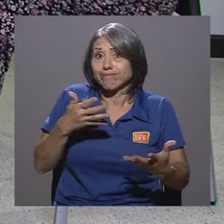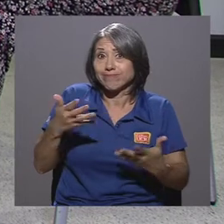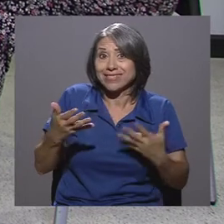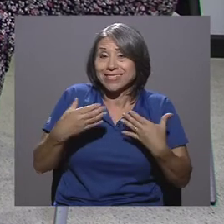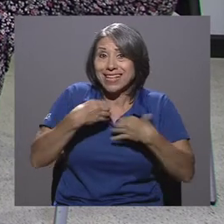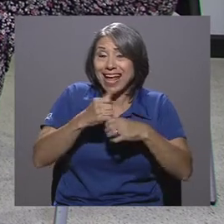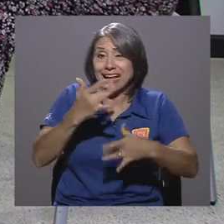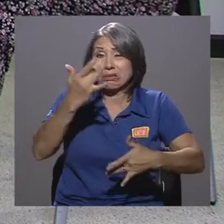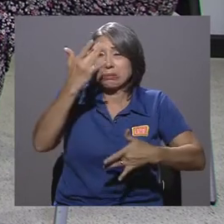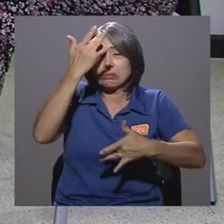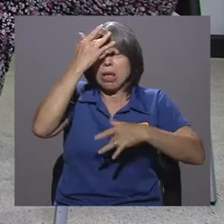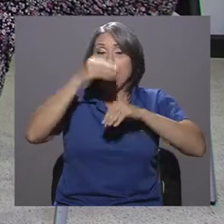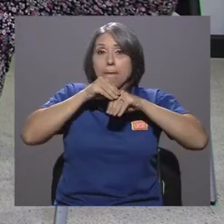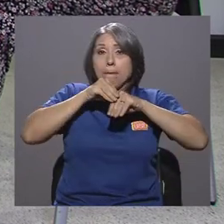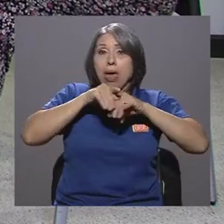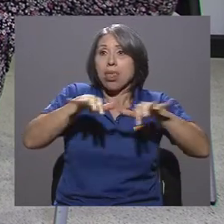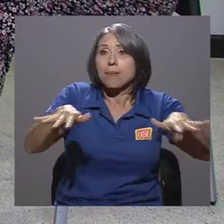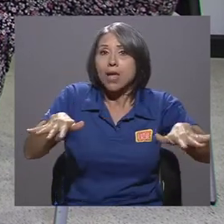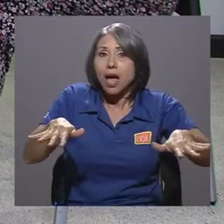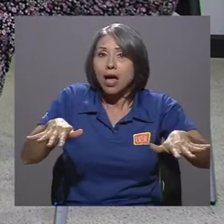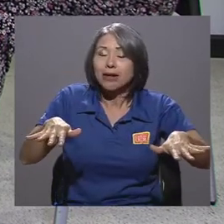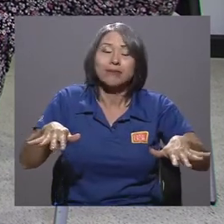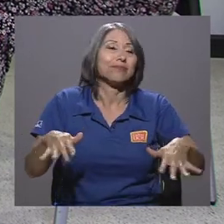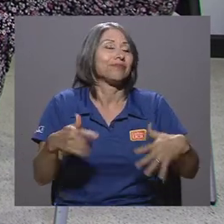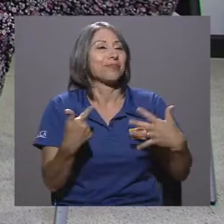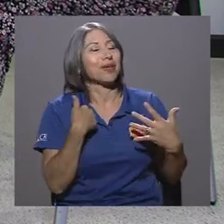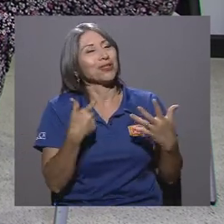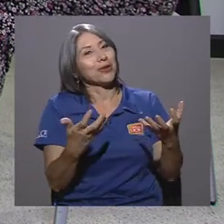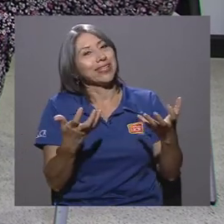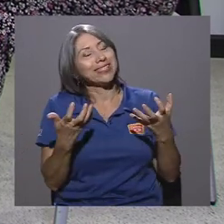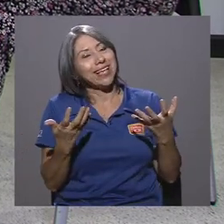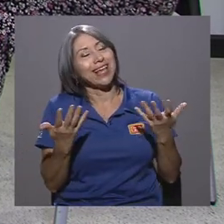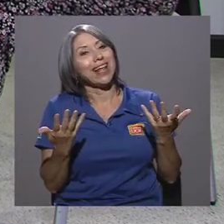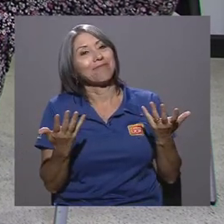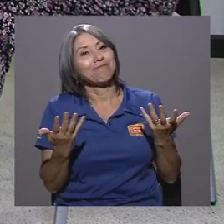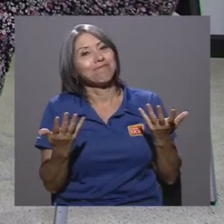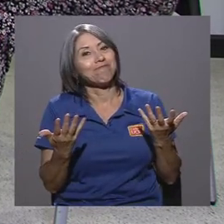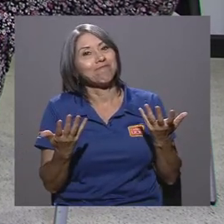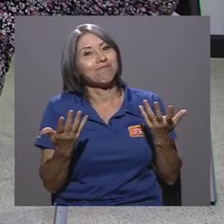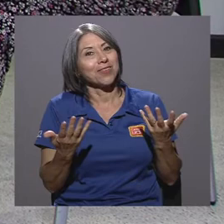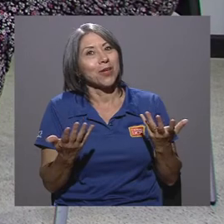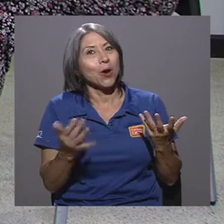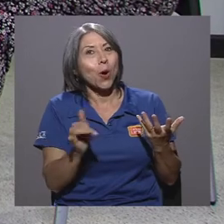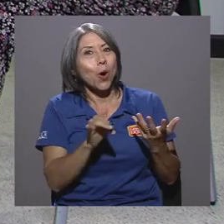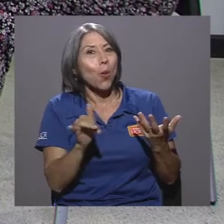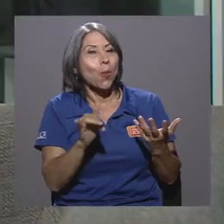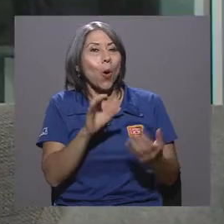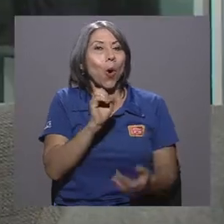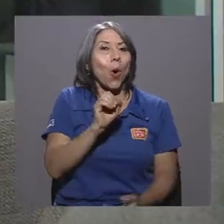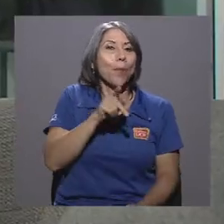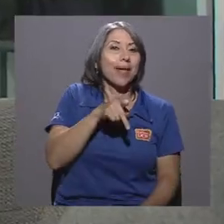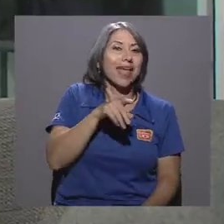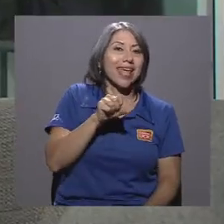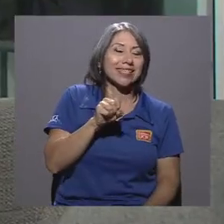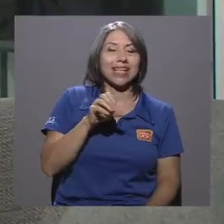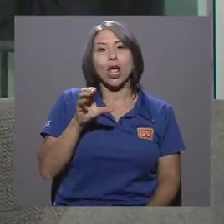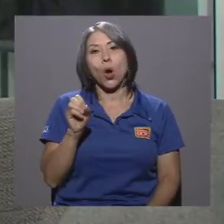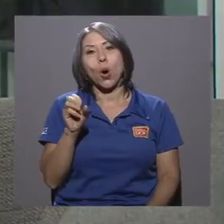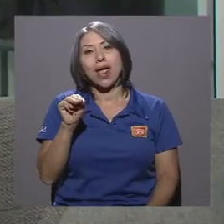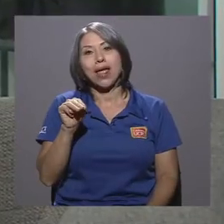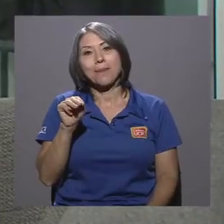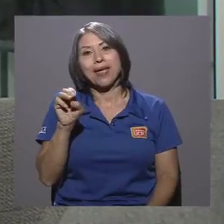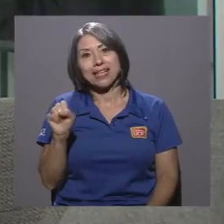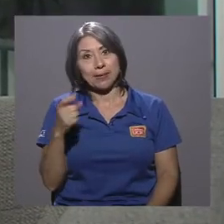pandemia? Bueno, yo quisiera ahí como OPS, OMS, mire, el